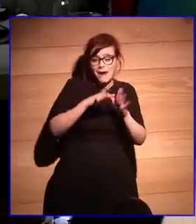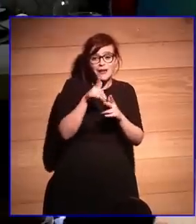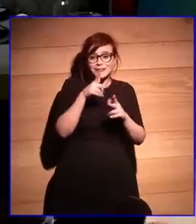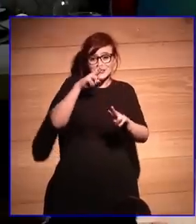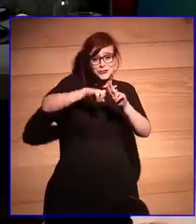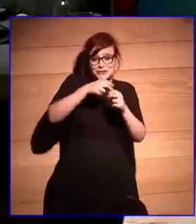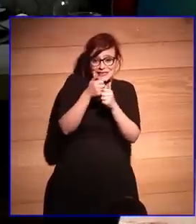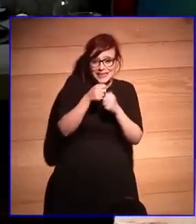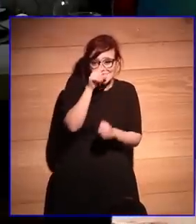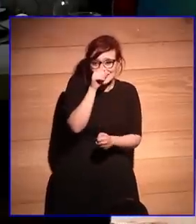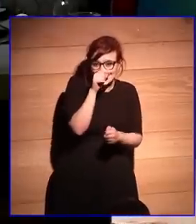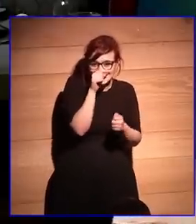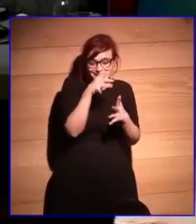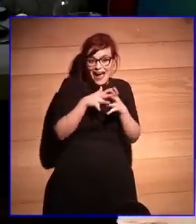Twitter.